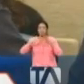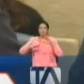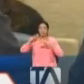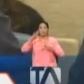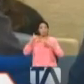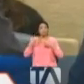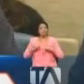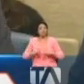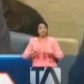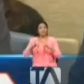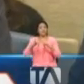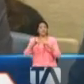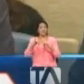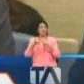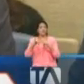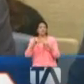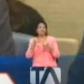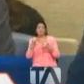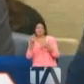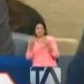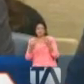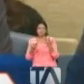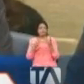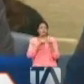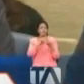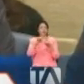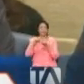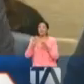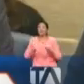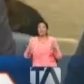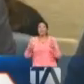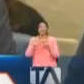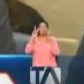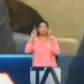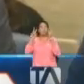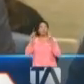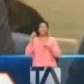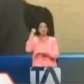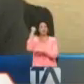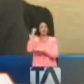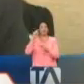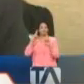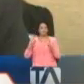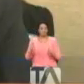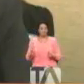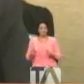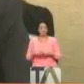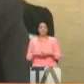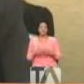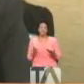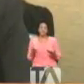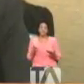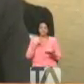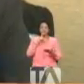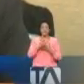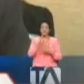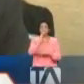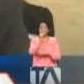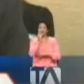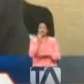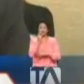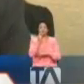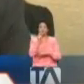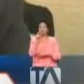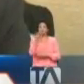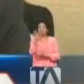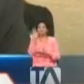su financiamiento, que para nosotros son temas fundamentales de derechos humanos. No existen periodistas